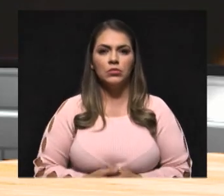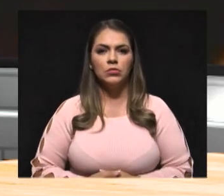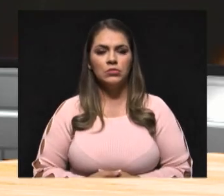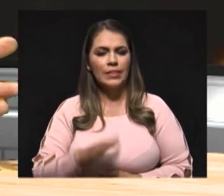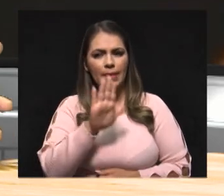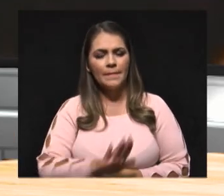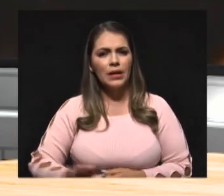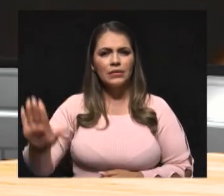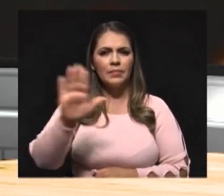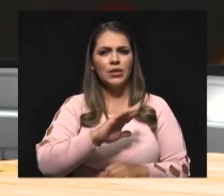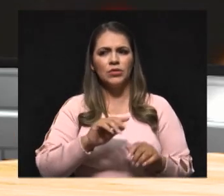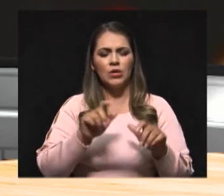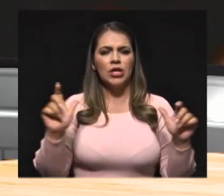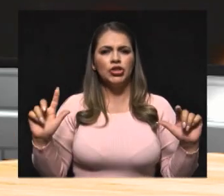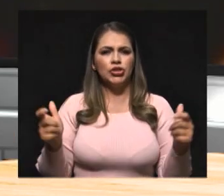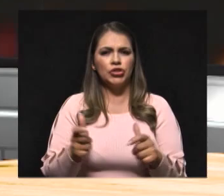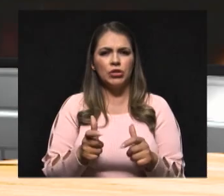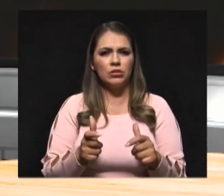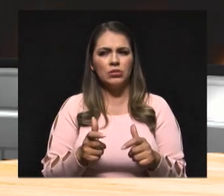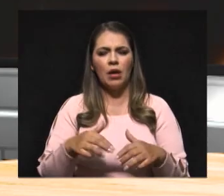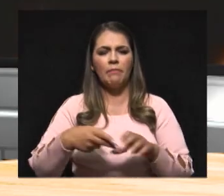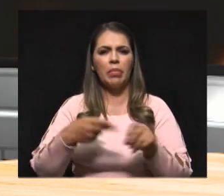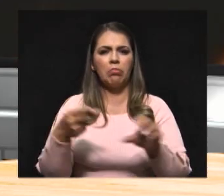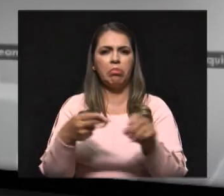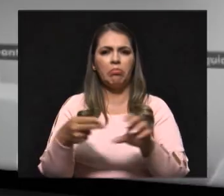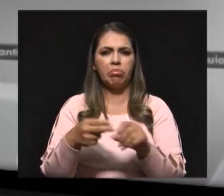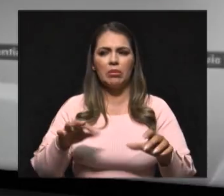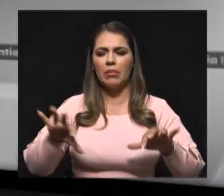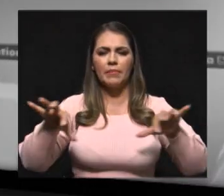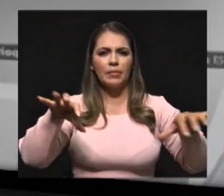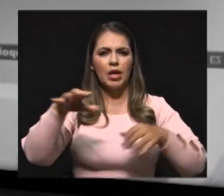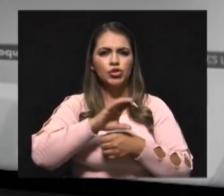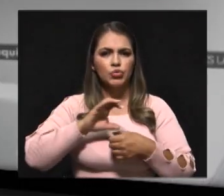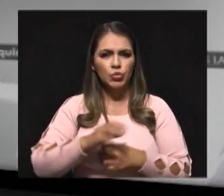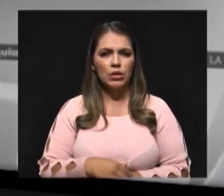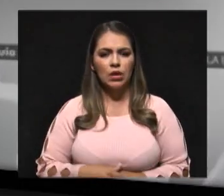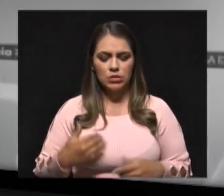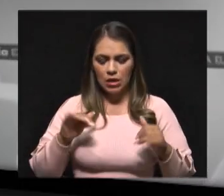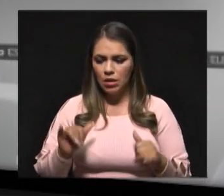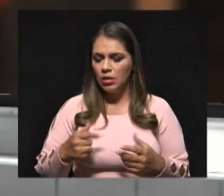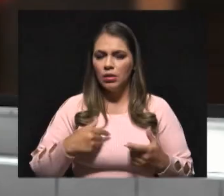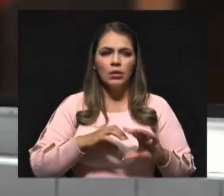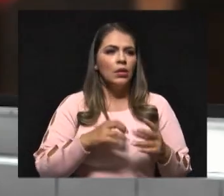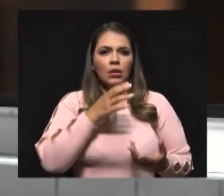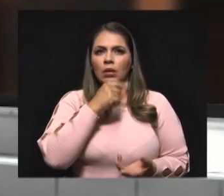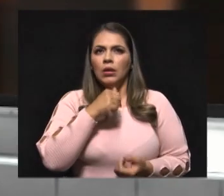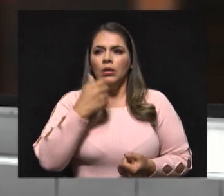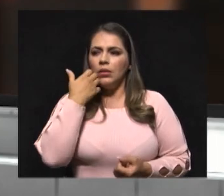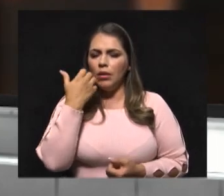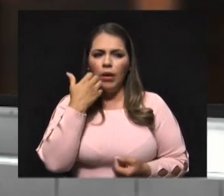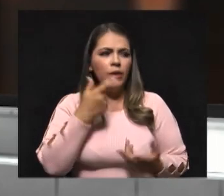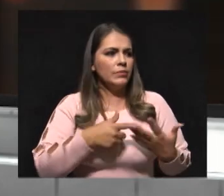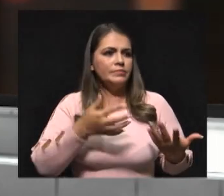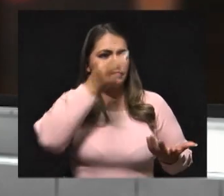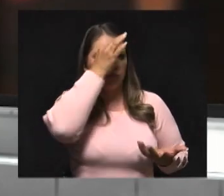un departamento que esté emigrando por muchas razones y que las razones de esas sean también porque aquí no no me puedo comunicar con nada porque si tengo una enfermedad no tengo